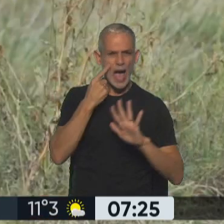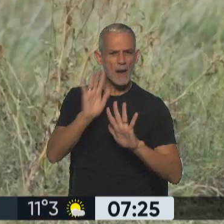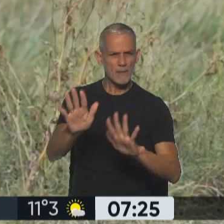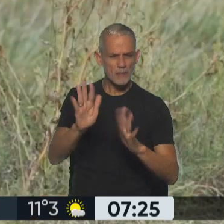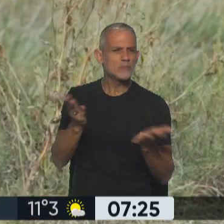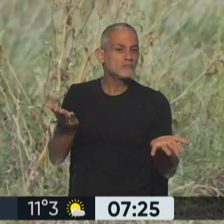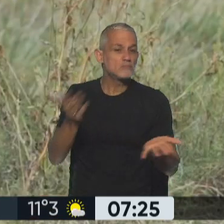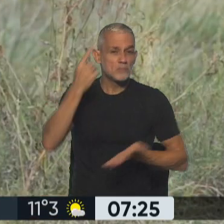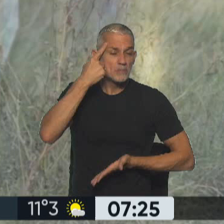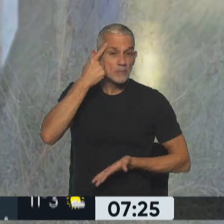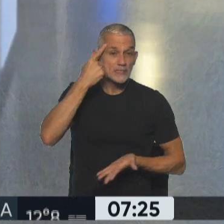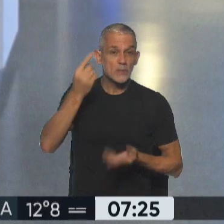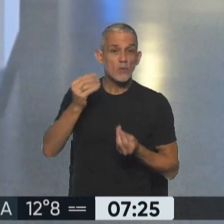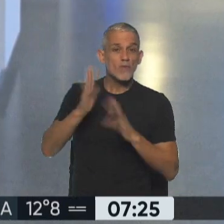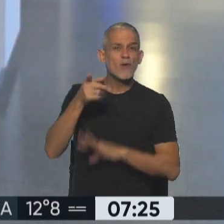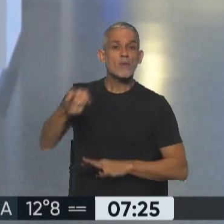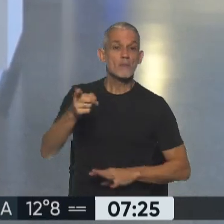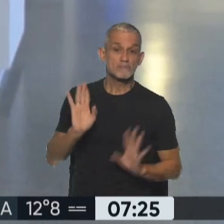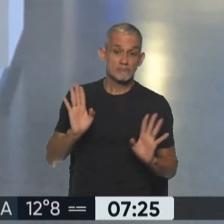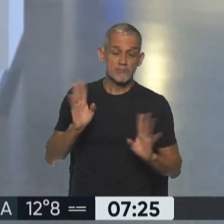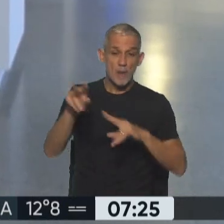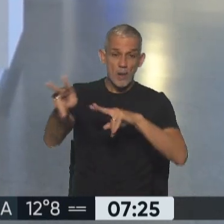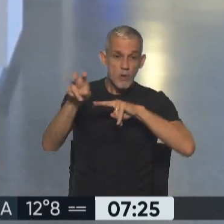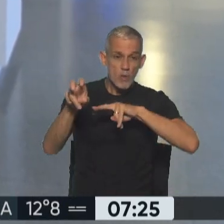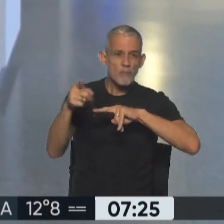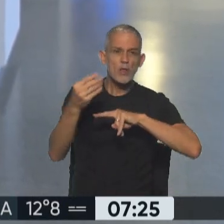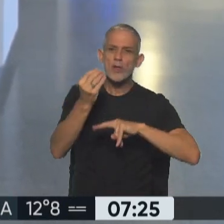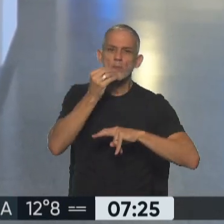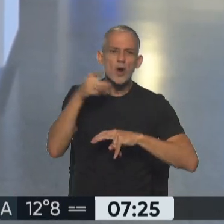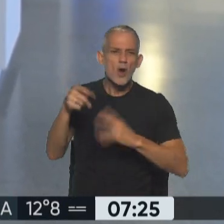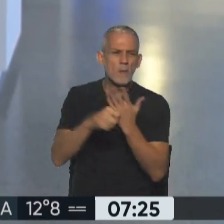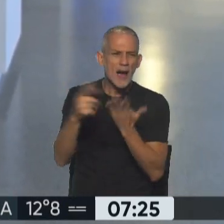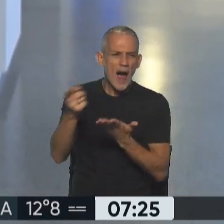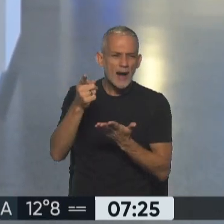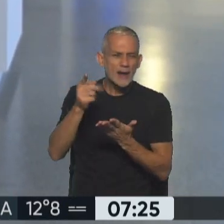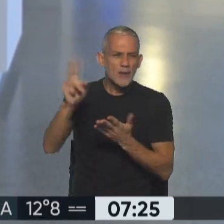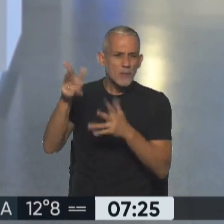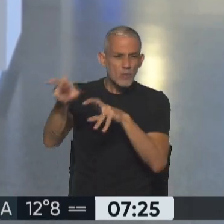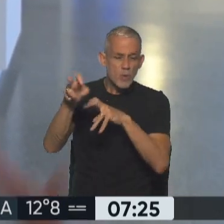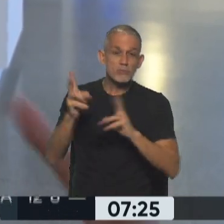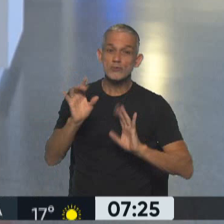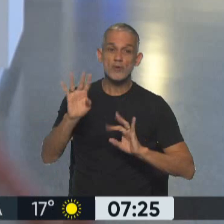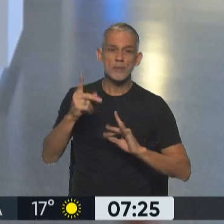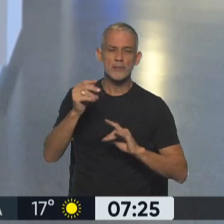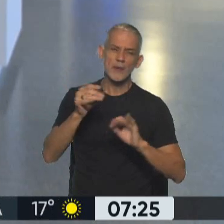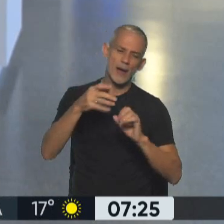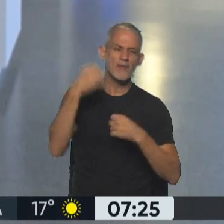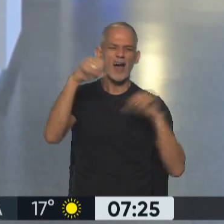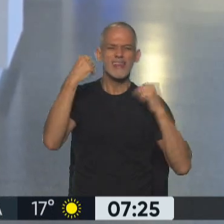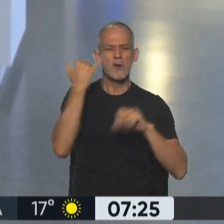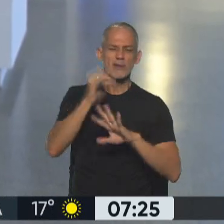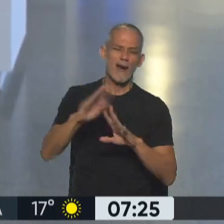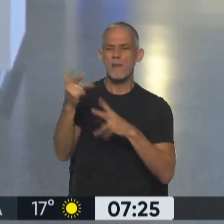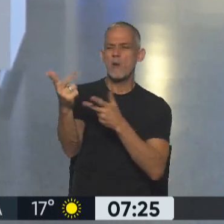plantearnos un poco Cómo es cómo es la cacería en torno al consumo de carne y sobre todo al conocimiento del del contexto